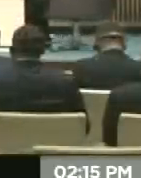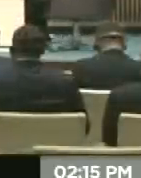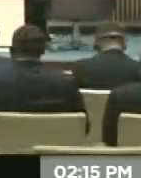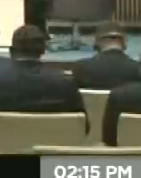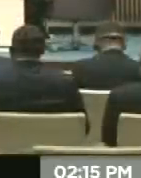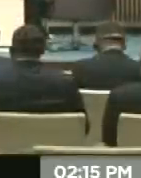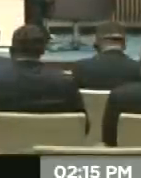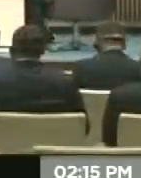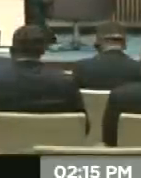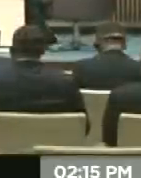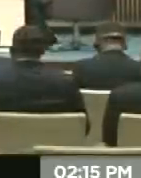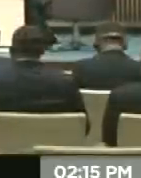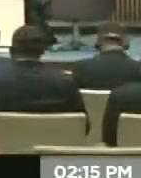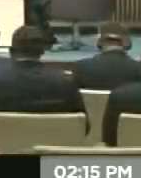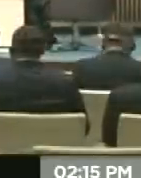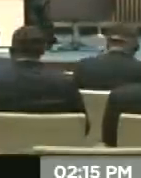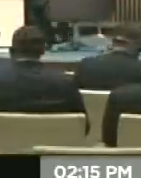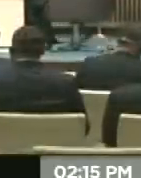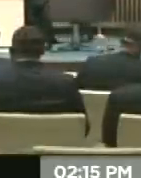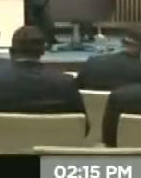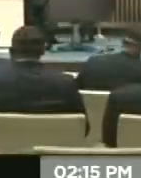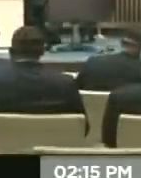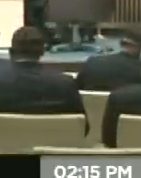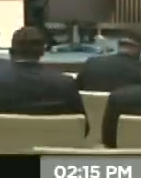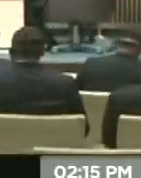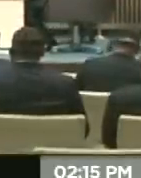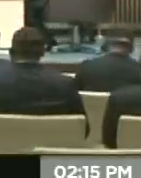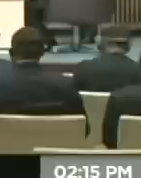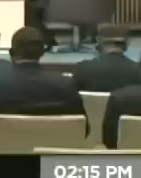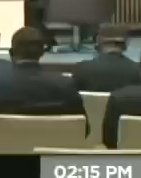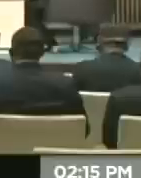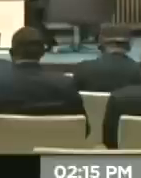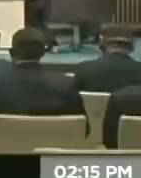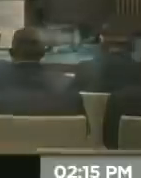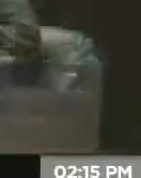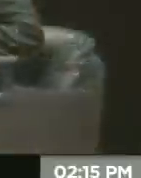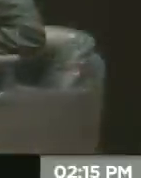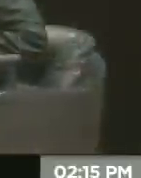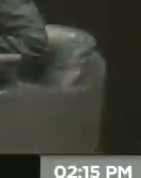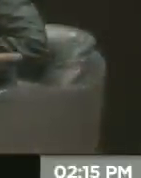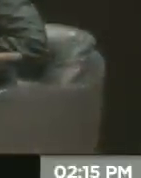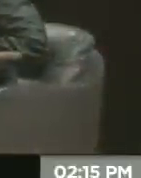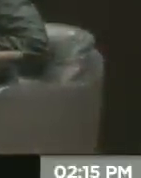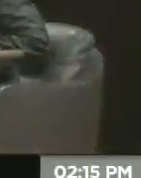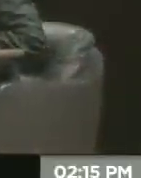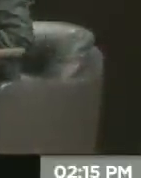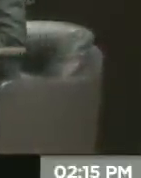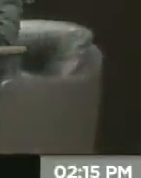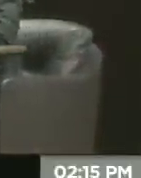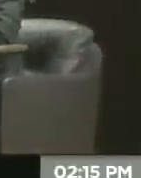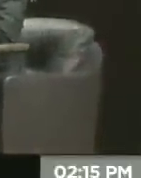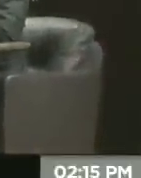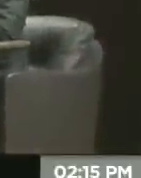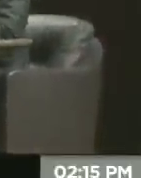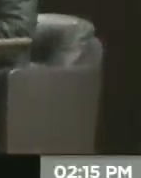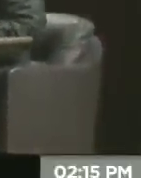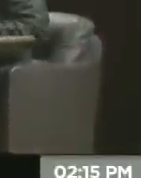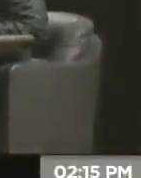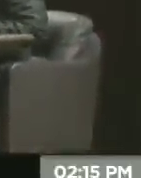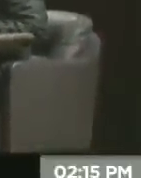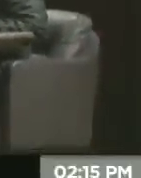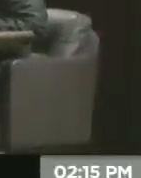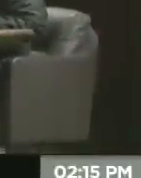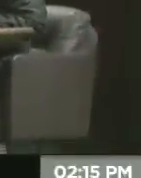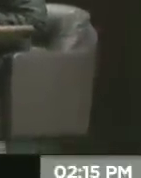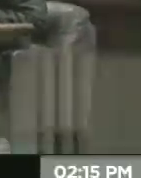favor. Continuar el desarrollo de importantes firmas de acuerdos entre la República Bolivariana de Venezuela y la República